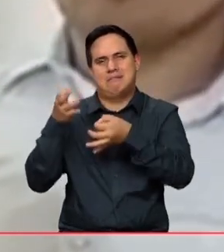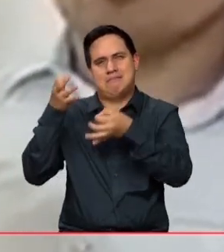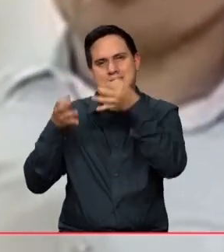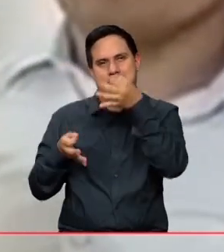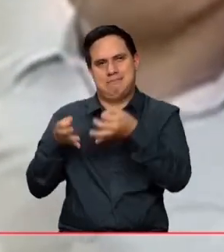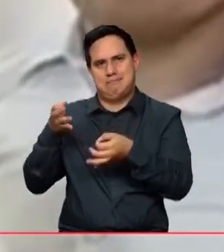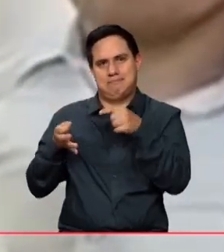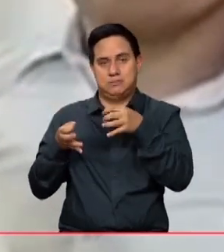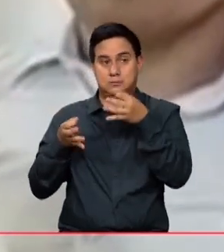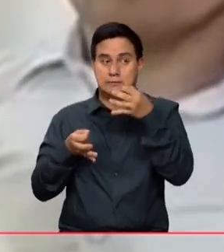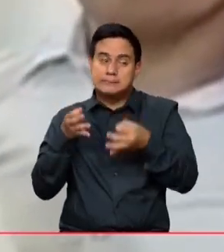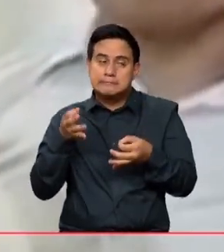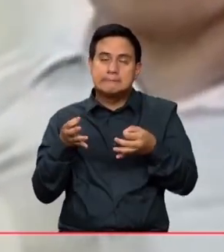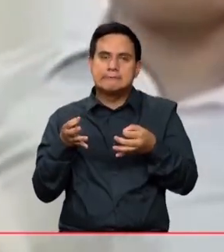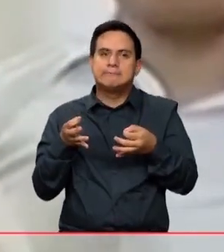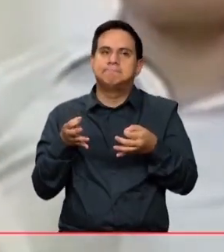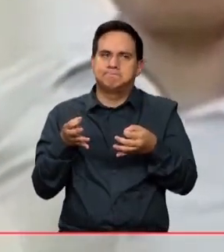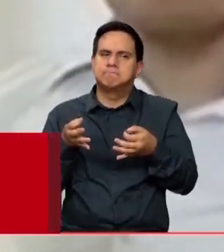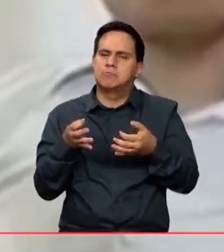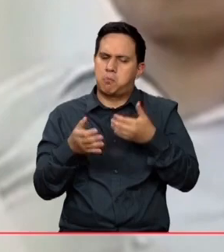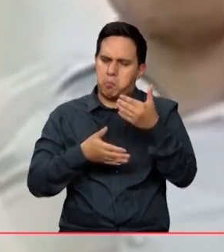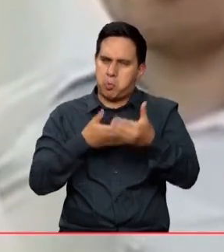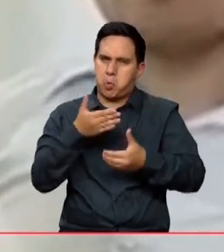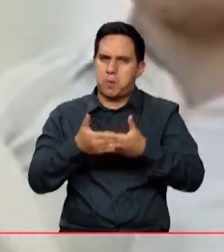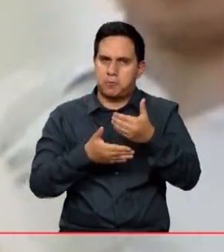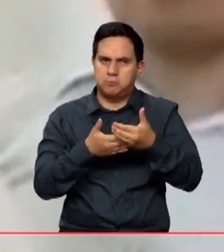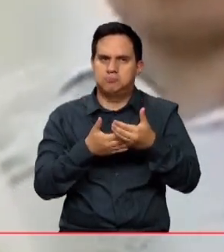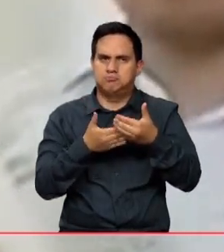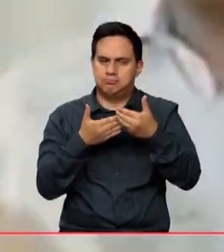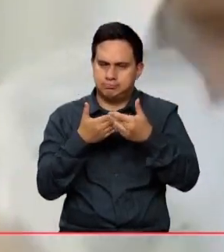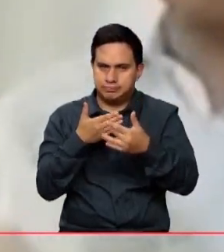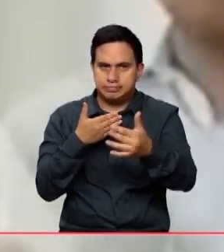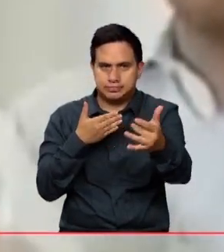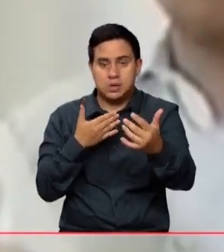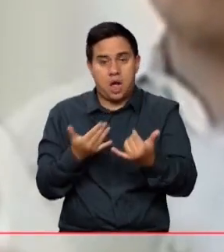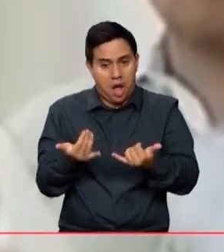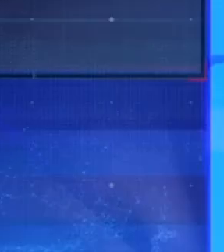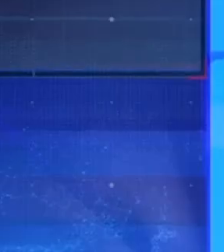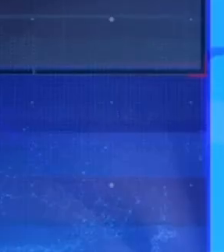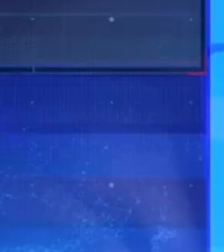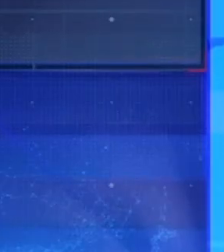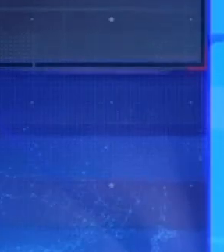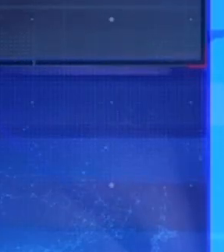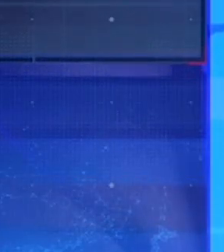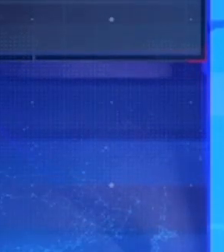ya vamos a empezar Ya a avanzar sobre ese tema pero por ahora vamos